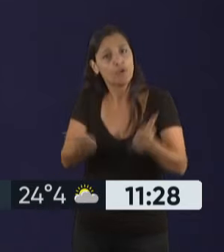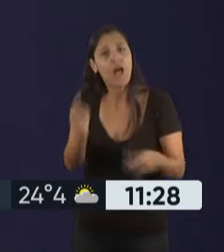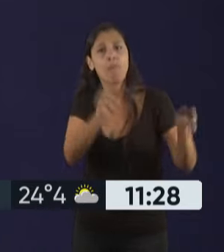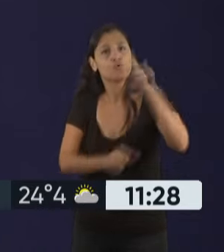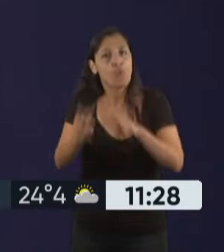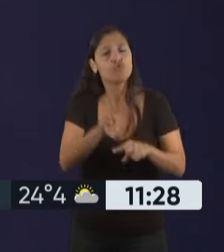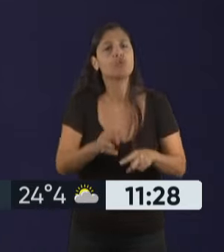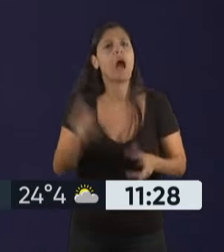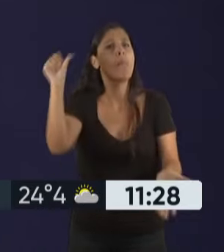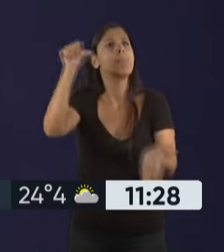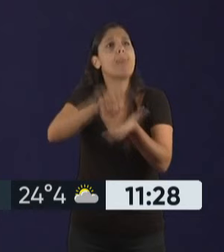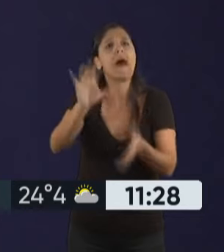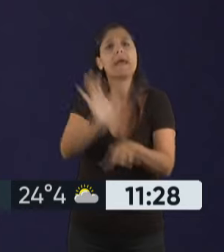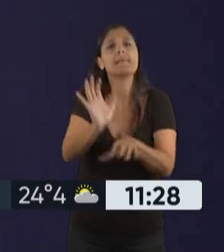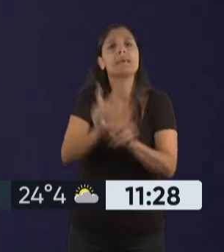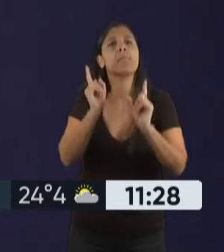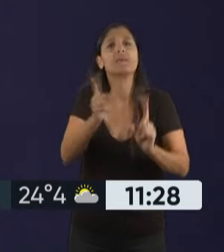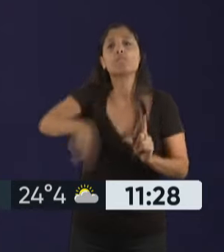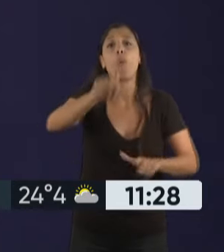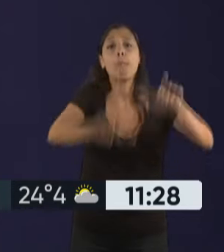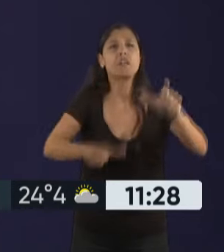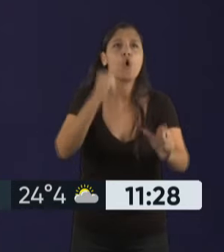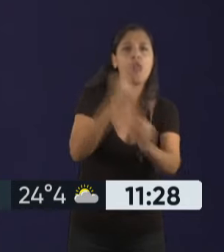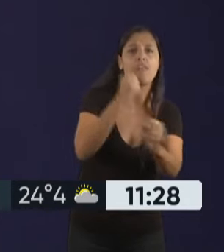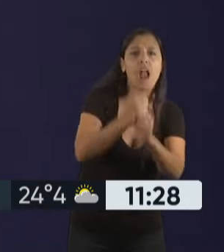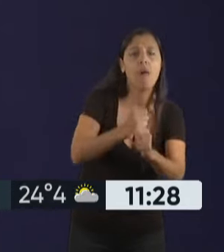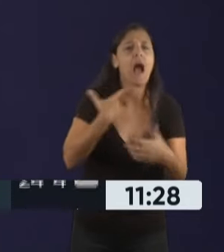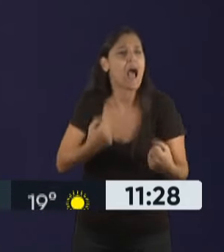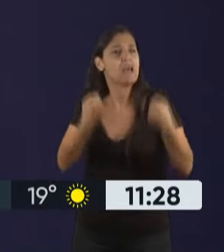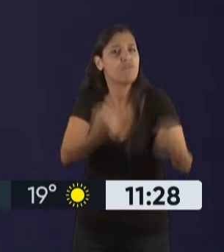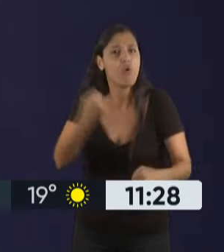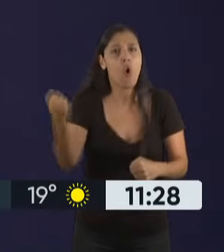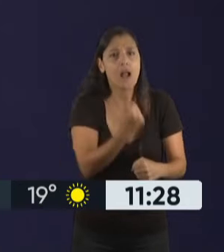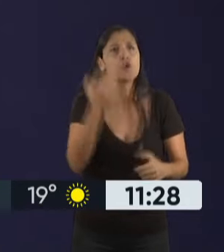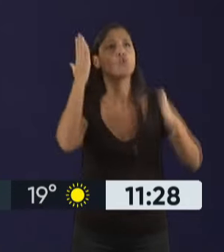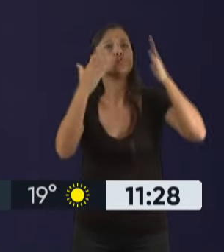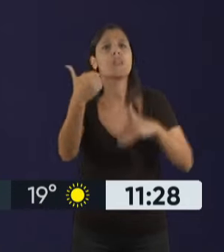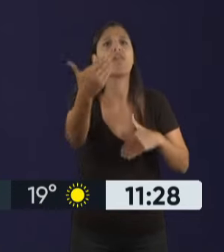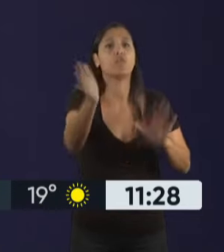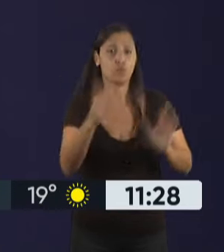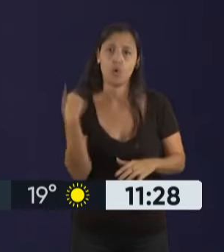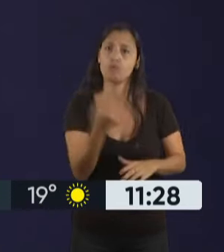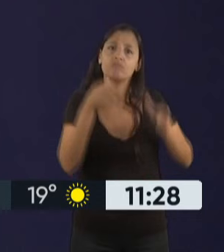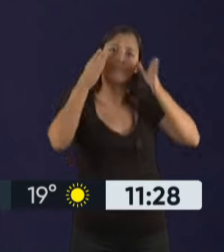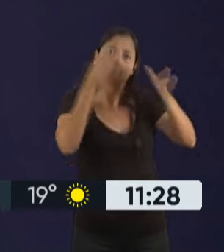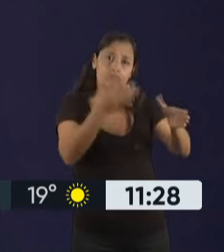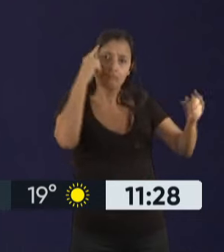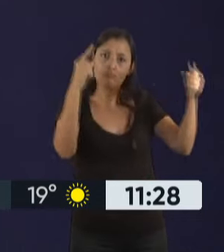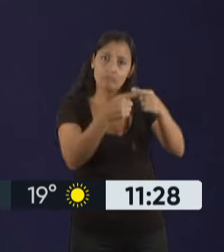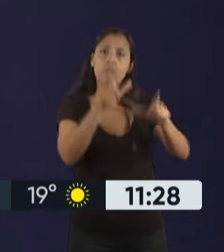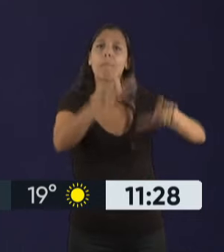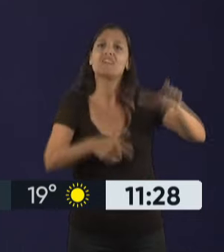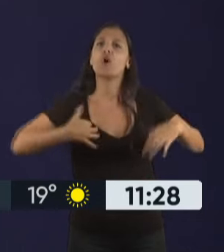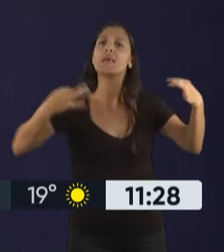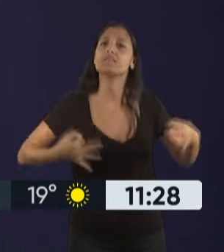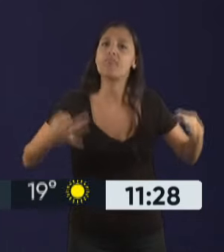país con el que sueña la gente trabajadora la gente que se esfuerza la gente la gente de bien